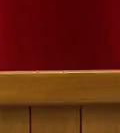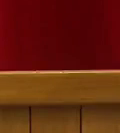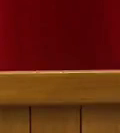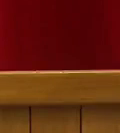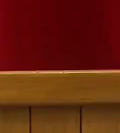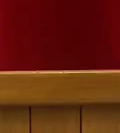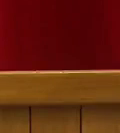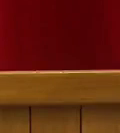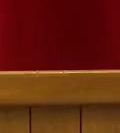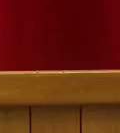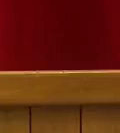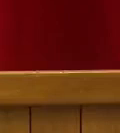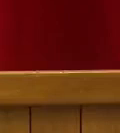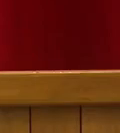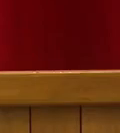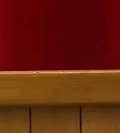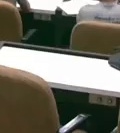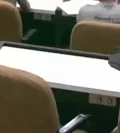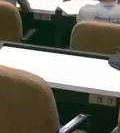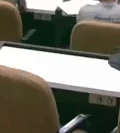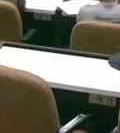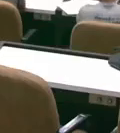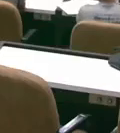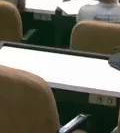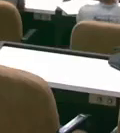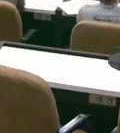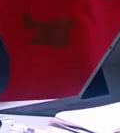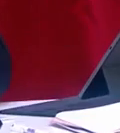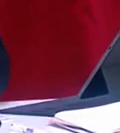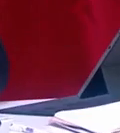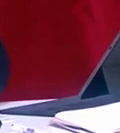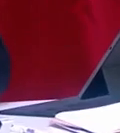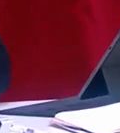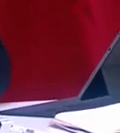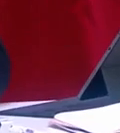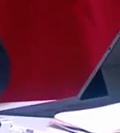del Partido Comunista de Cuba y presidente de la República.